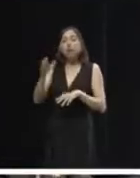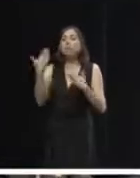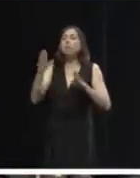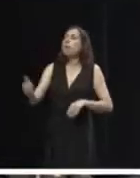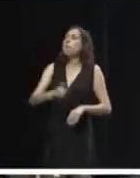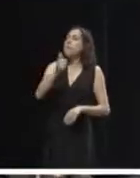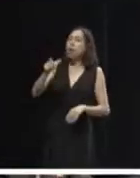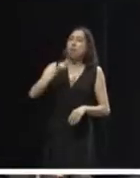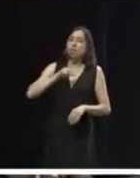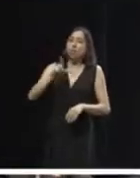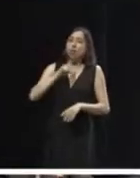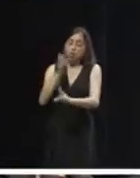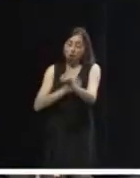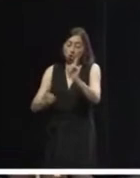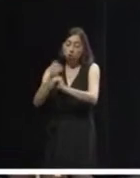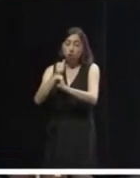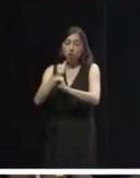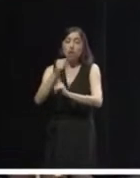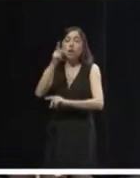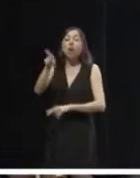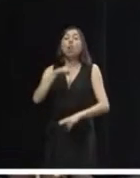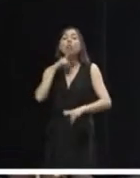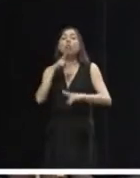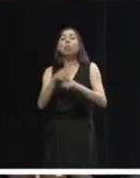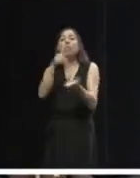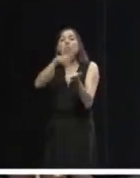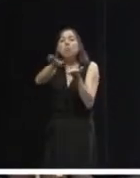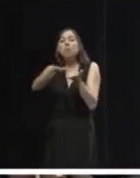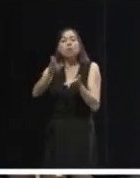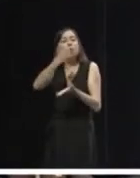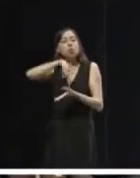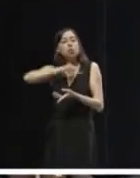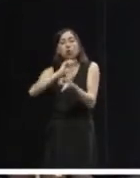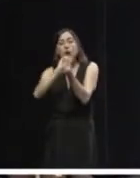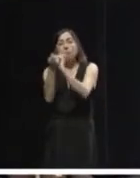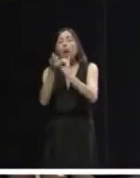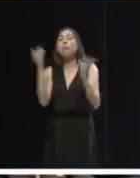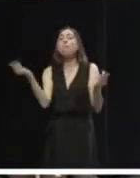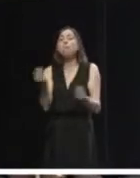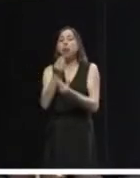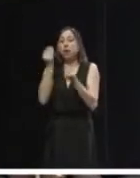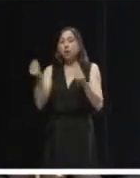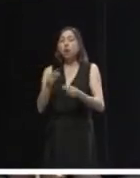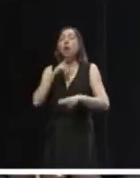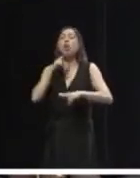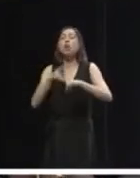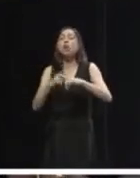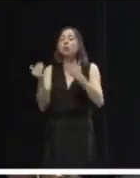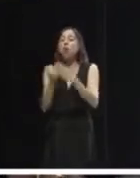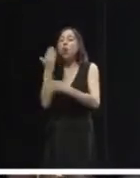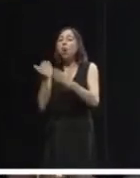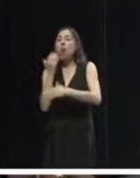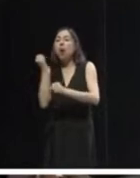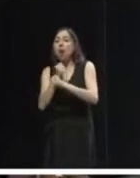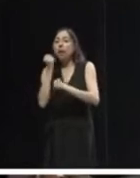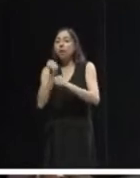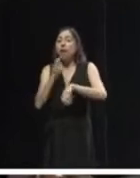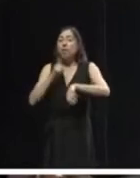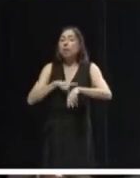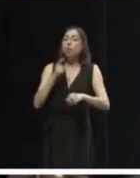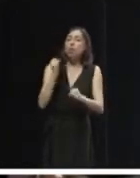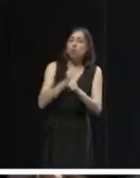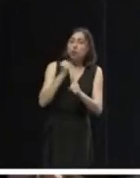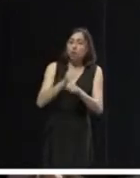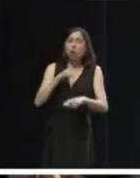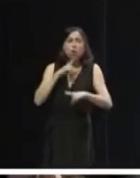vamos a conseguir. Se llama el despido, que lo vamos a cambiar y lo vamos a mejorar. Se llama jornada laboral, tiempo de trabajo, se llama